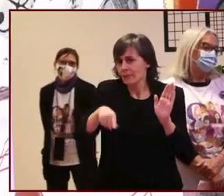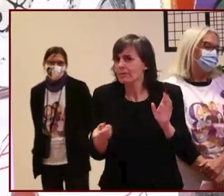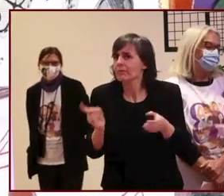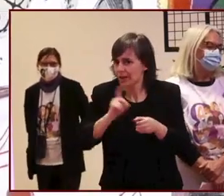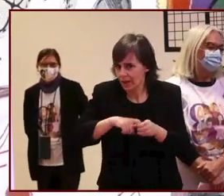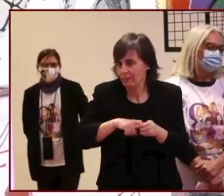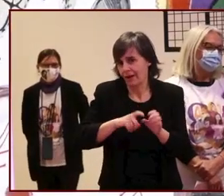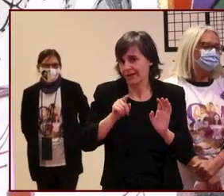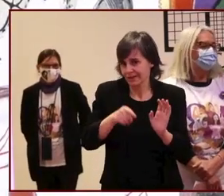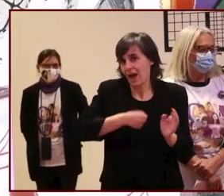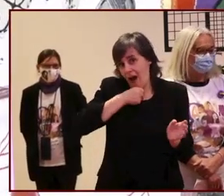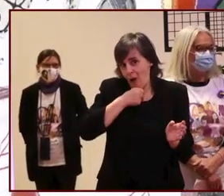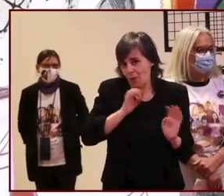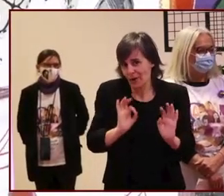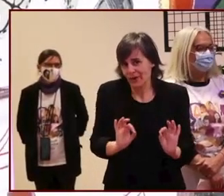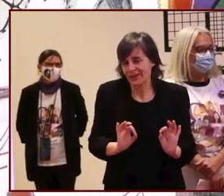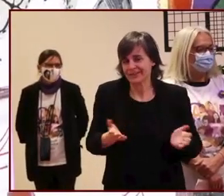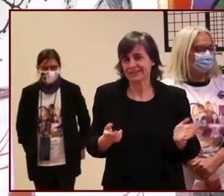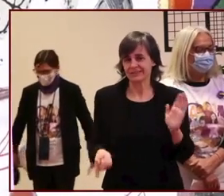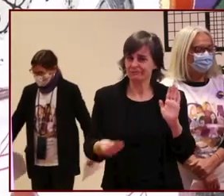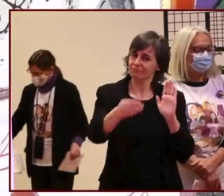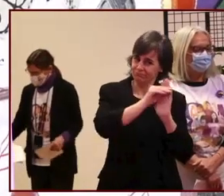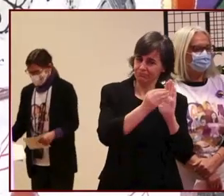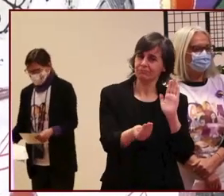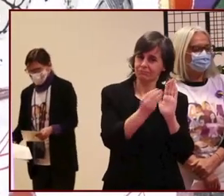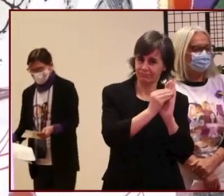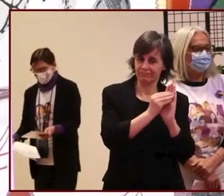europa y de mañana y así